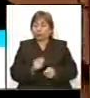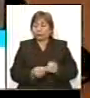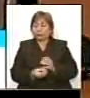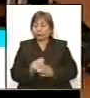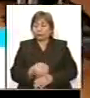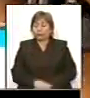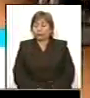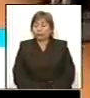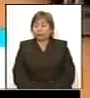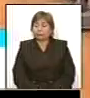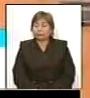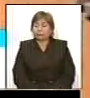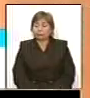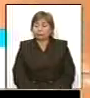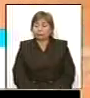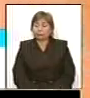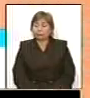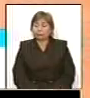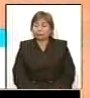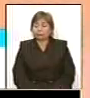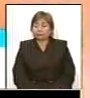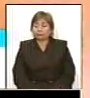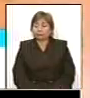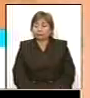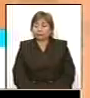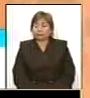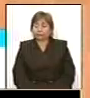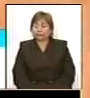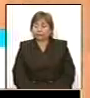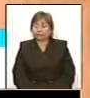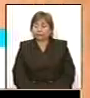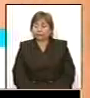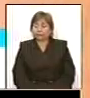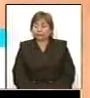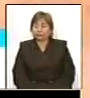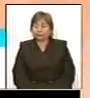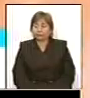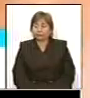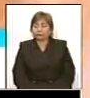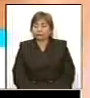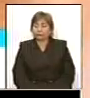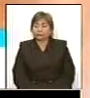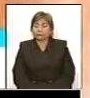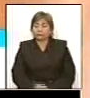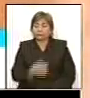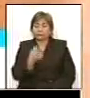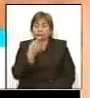¿Cómo dice? ¿Agricultura? Ah, ya. Tan solo